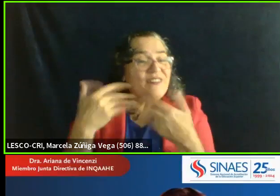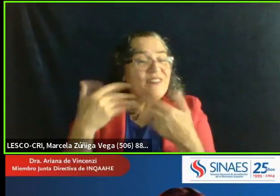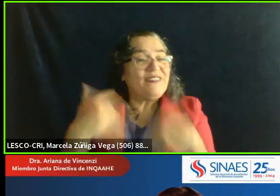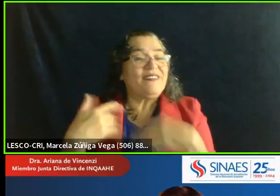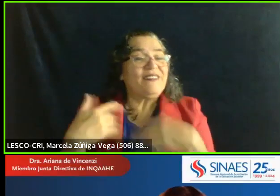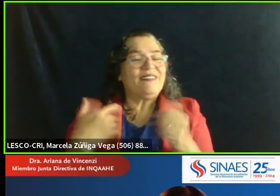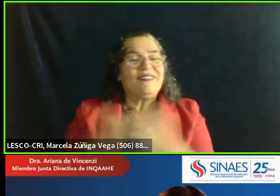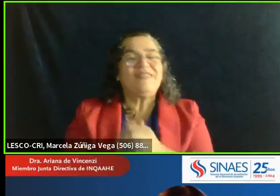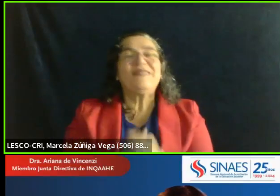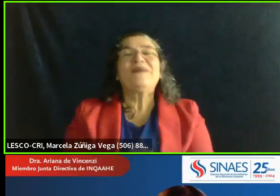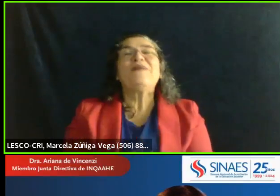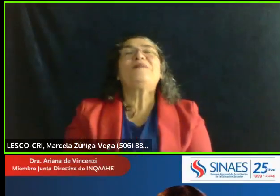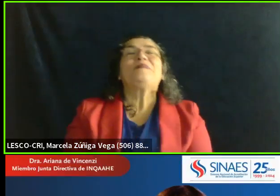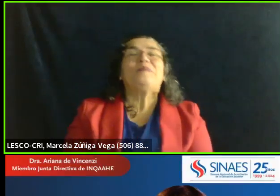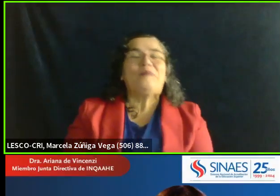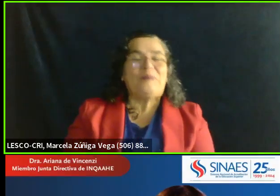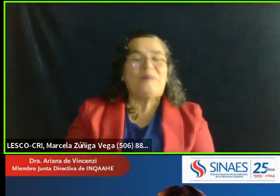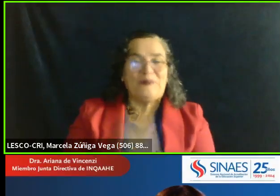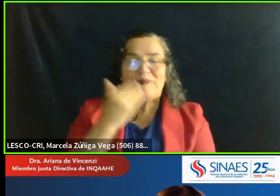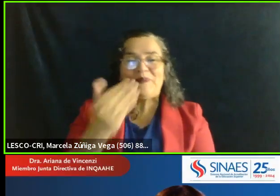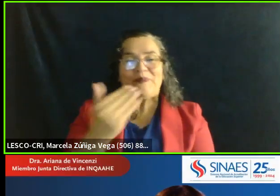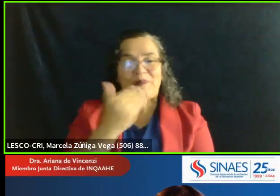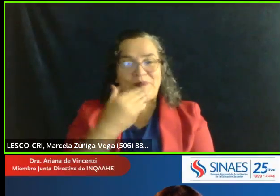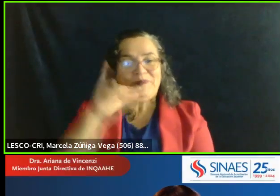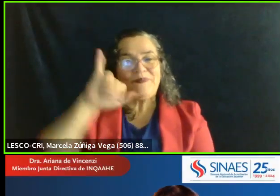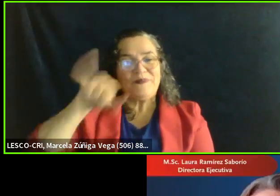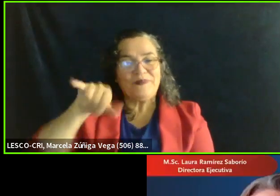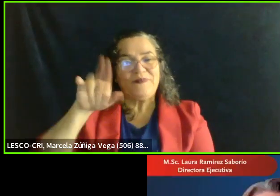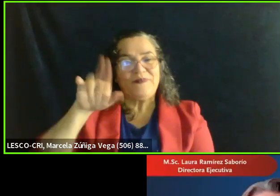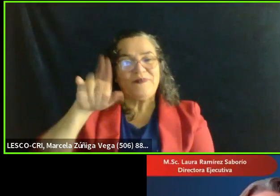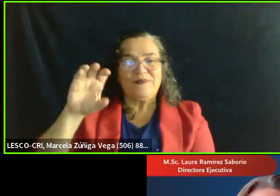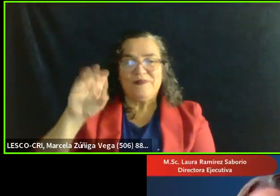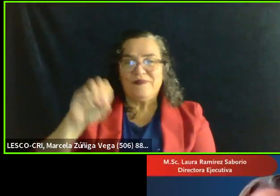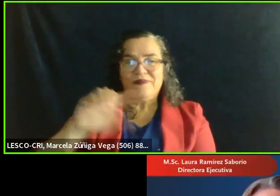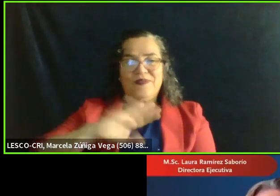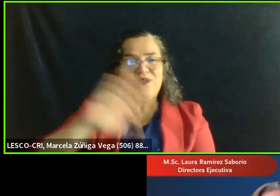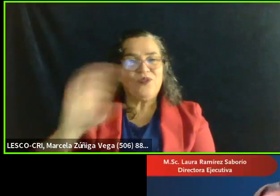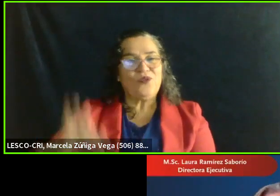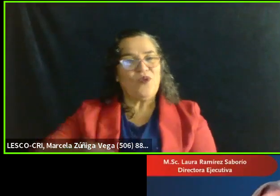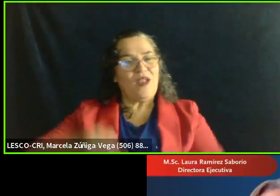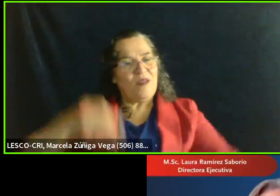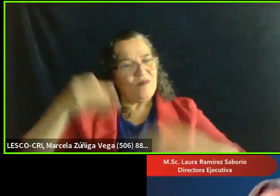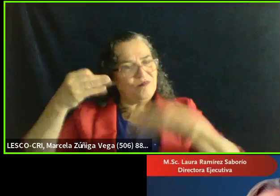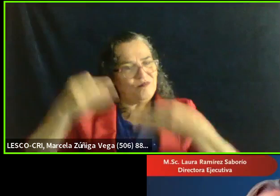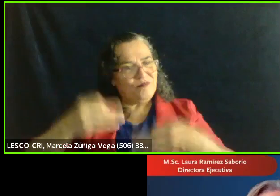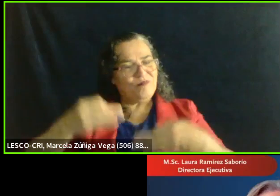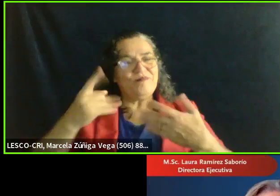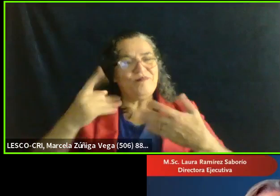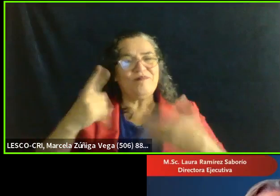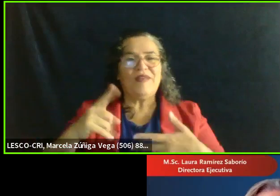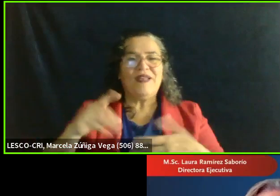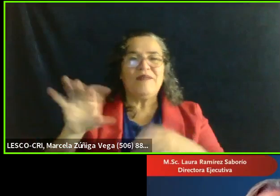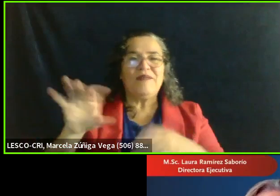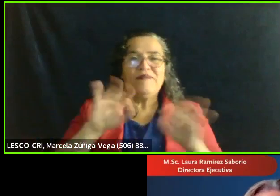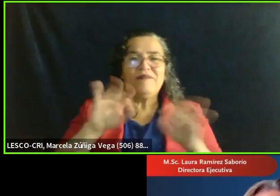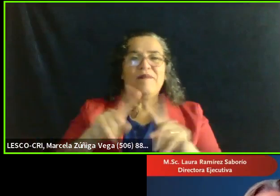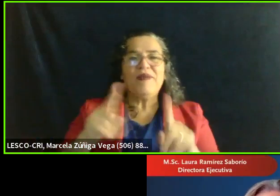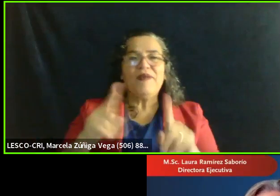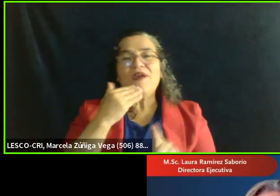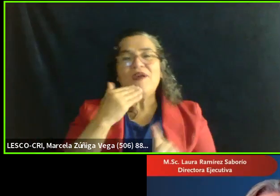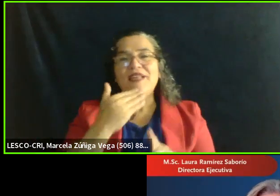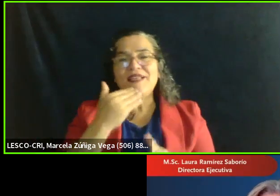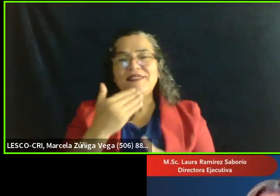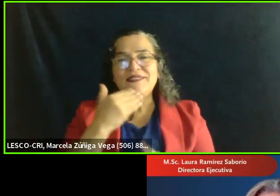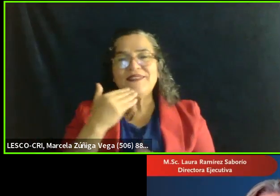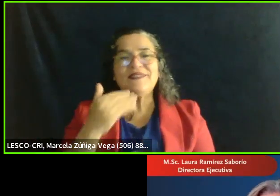Muchas gracias, Julio. Bueno, yo creo que usted tiene toda la propiedad para invitarlos, pero bueno, primero agradecerle a Ariana por su